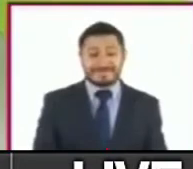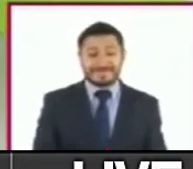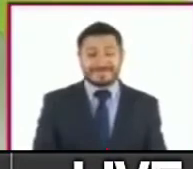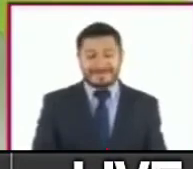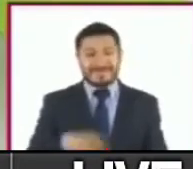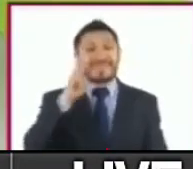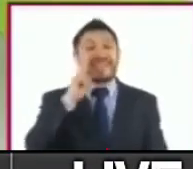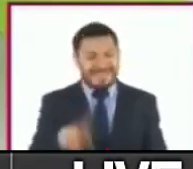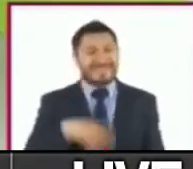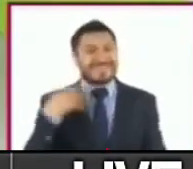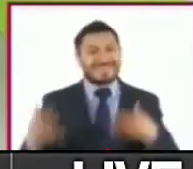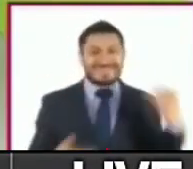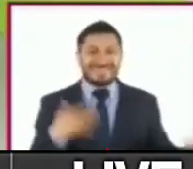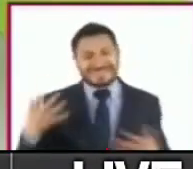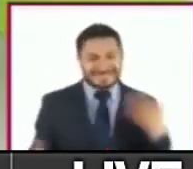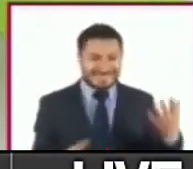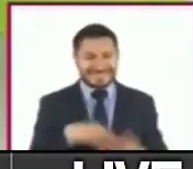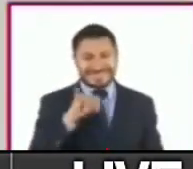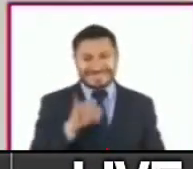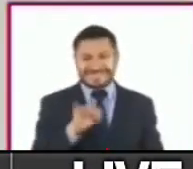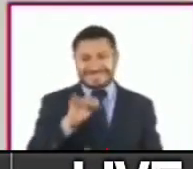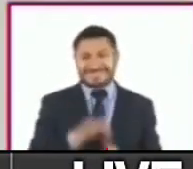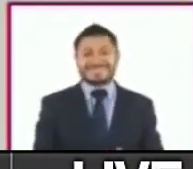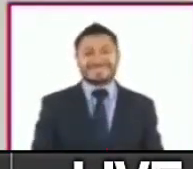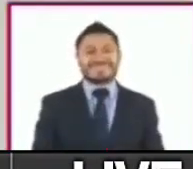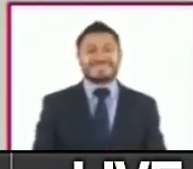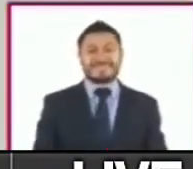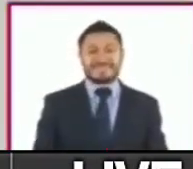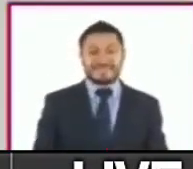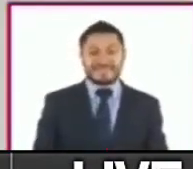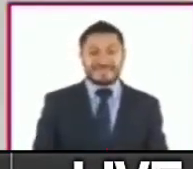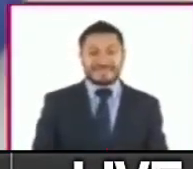¿Ven como si es muy divertido? Gracias. Sí, sí lo es.